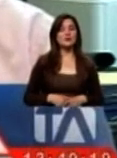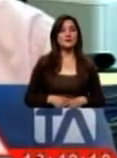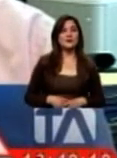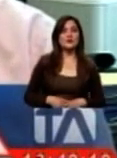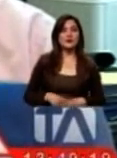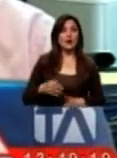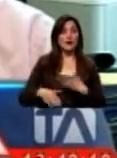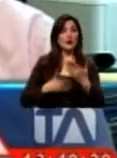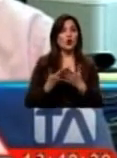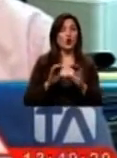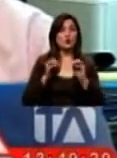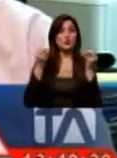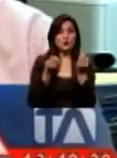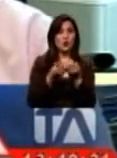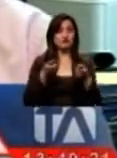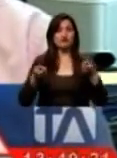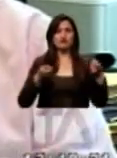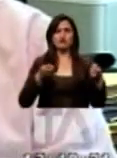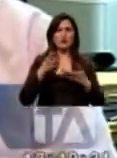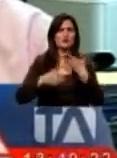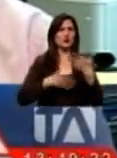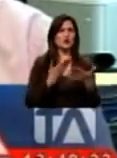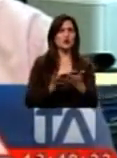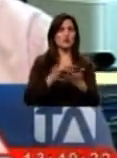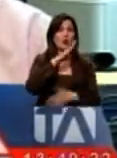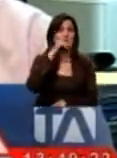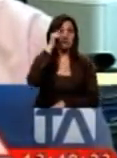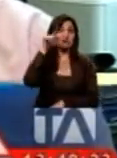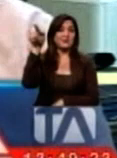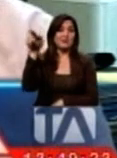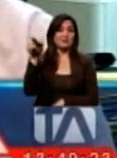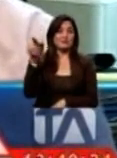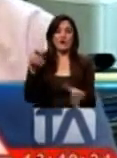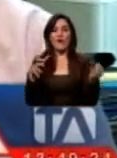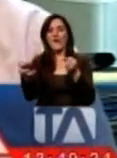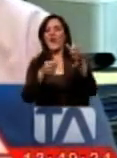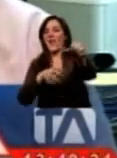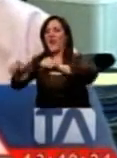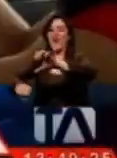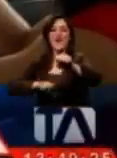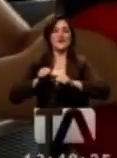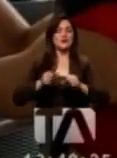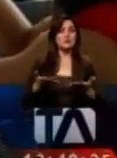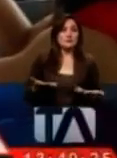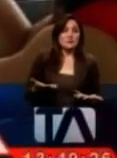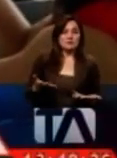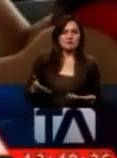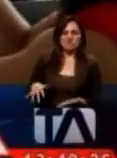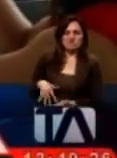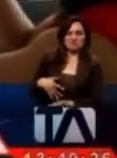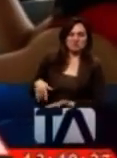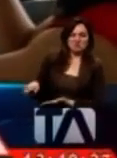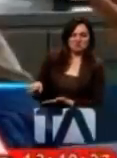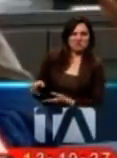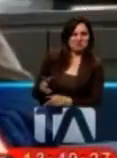Todos los órganos del poder en estos 10 años fueron captados por Rafael Contreras. Por lo tanto, la duda es válida. Es exactamente la misma